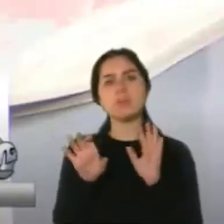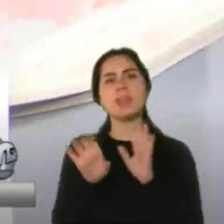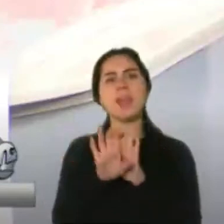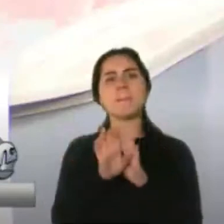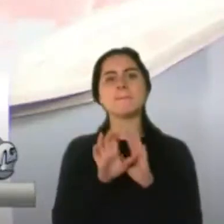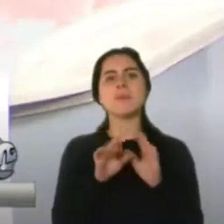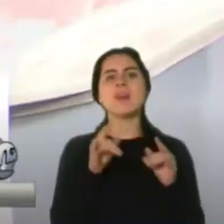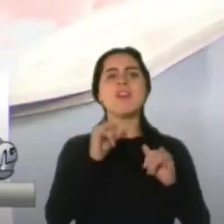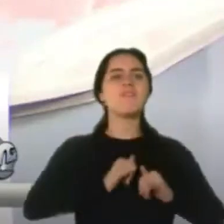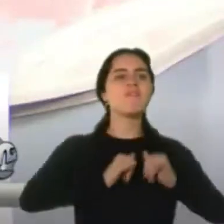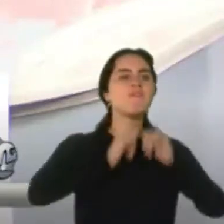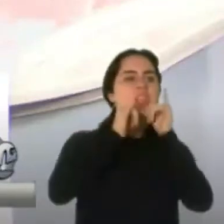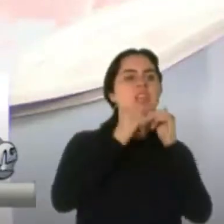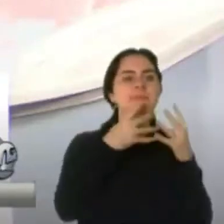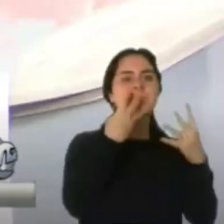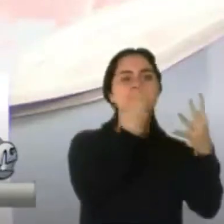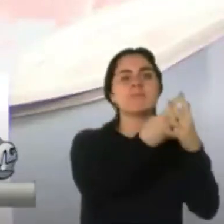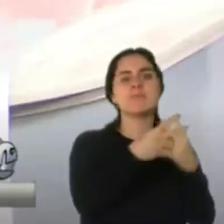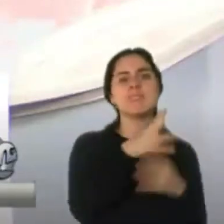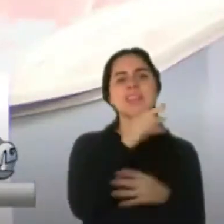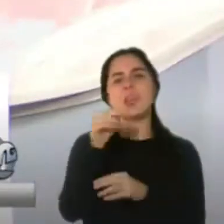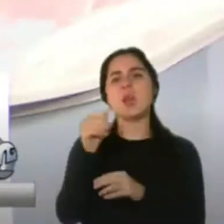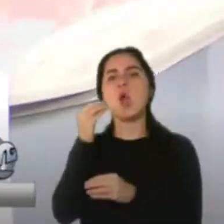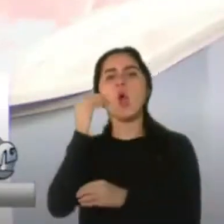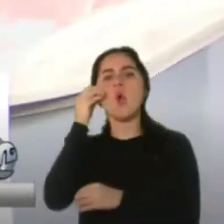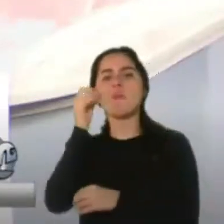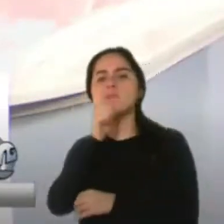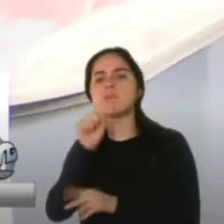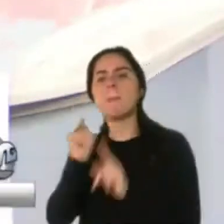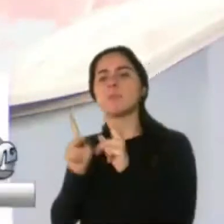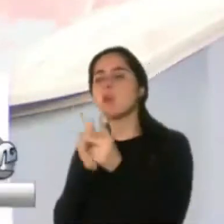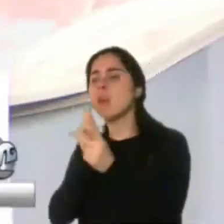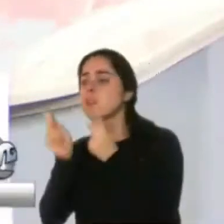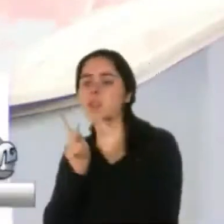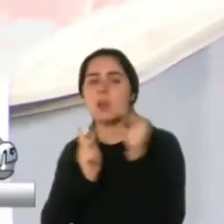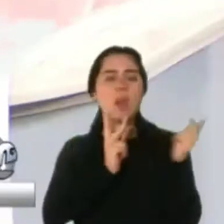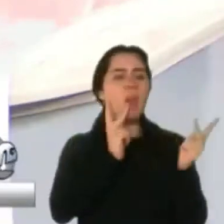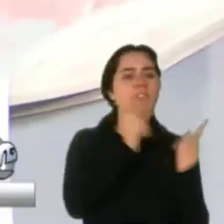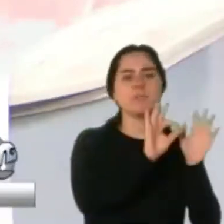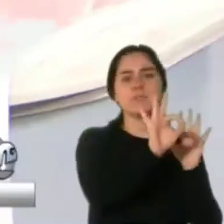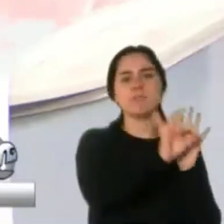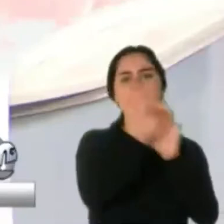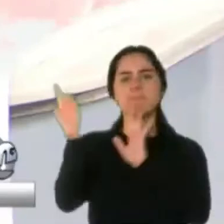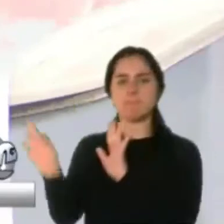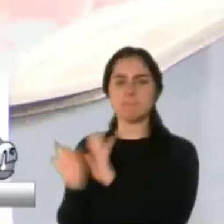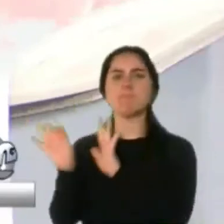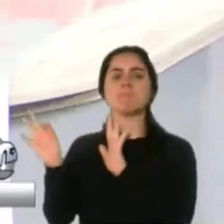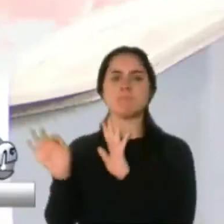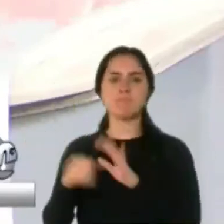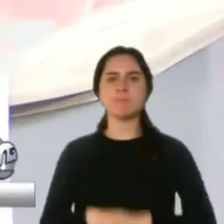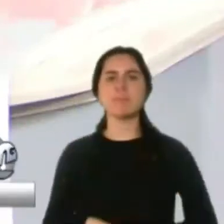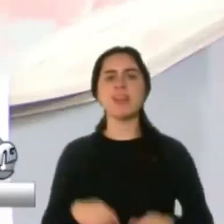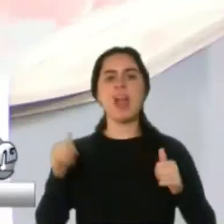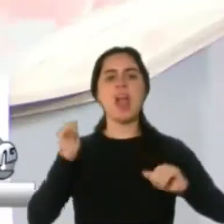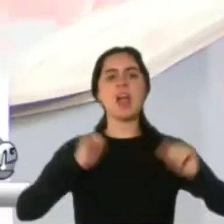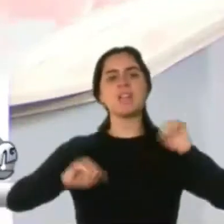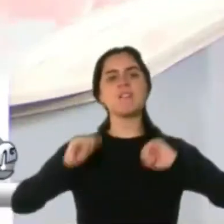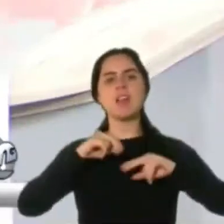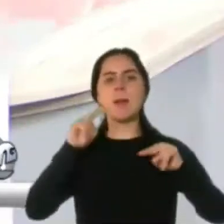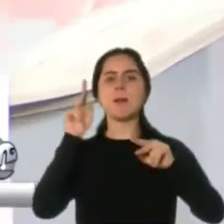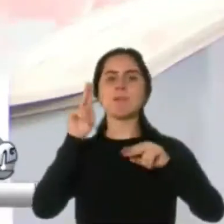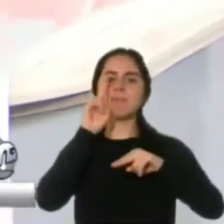instituciones carcelarias, también a lugares de adultos mayores. Desautorizada todas las actividades multitudinarias donde